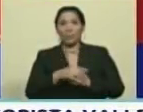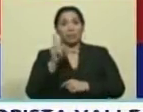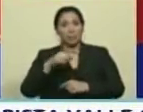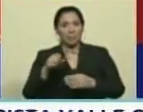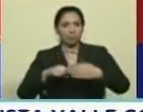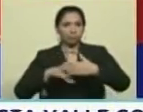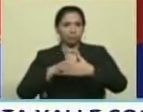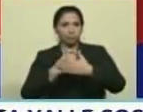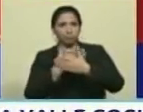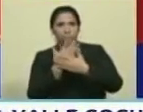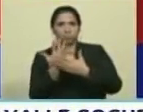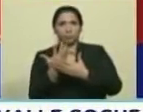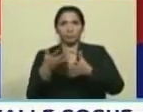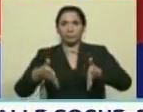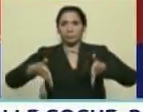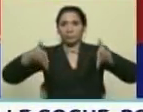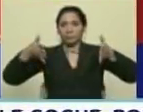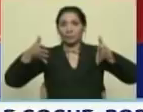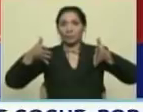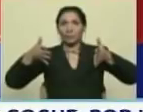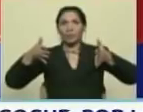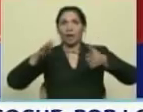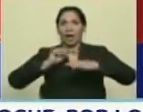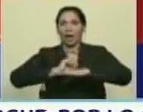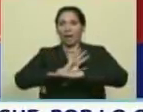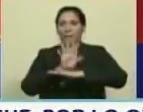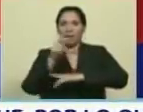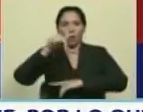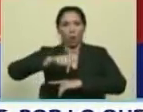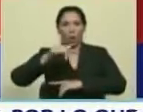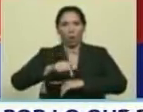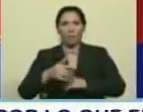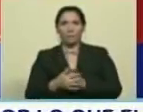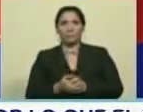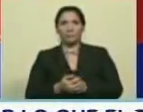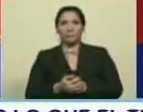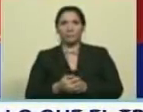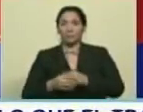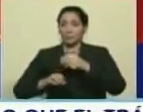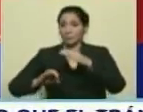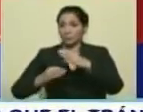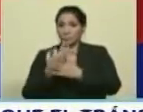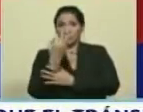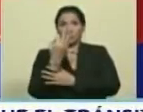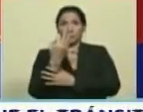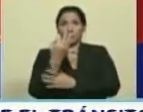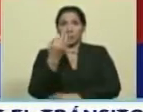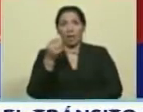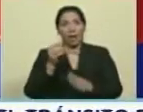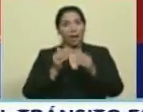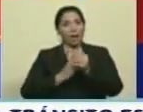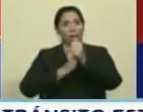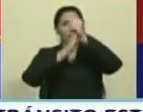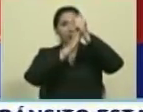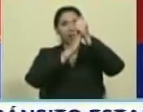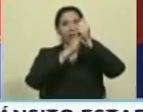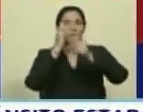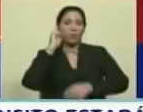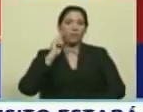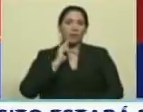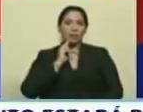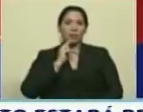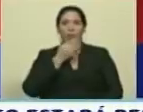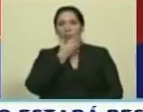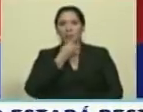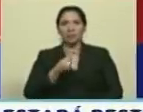llamar ALBA al hecho que hoy festejamos. Cuesta creer que todo surgiera en la mente del líder bolivariano en diciembre de 2001,